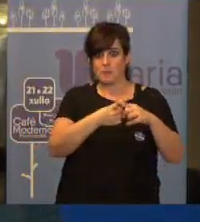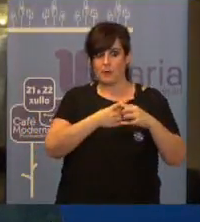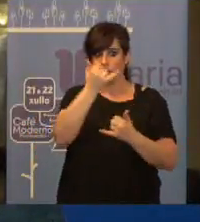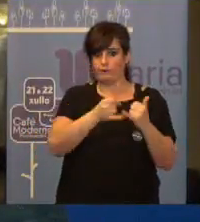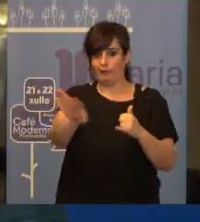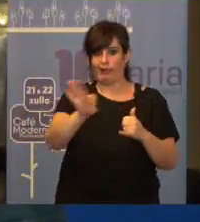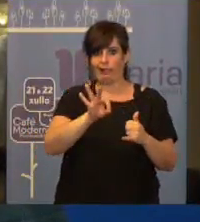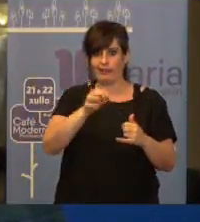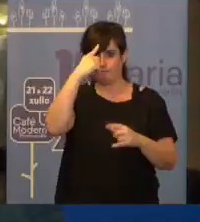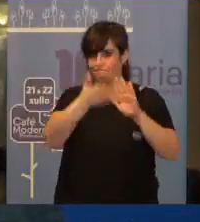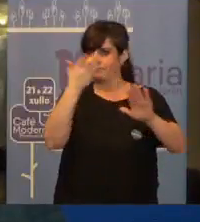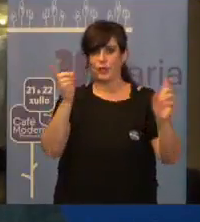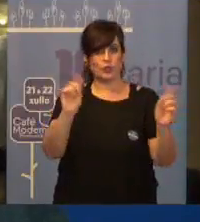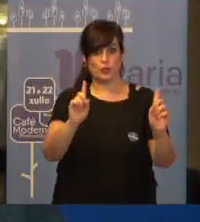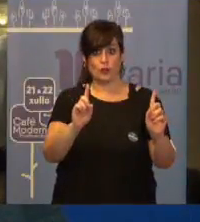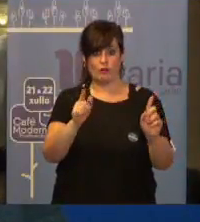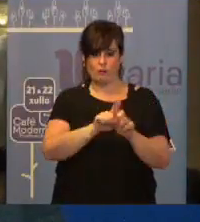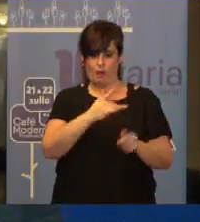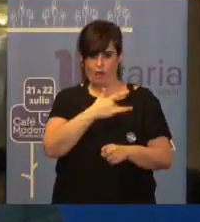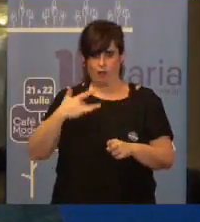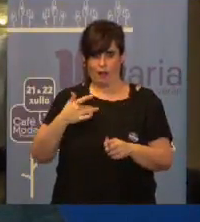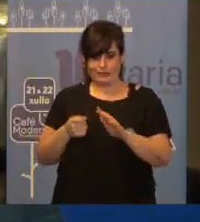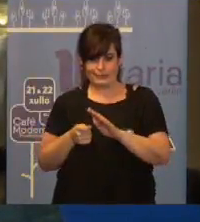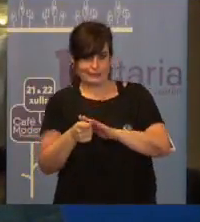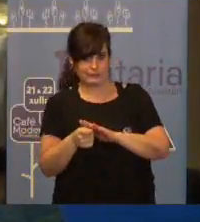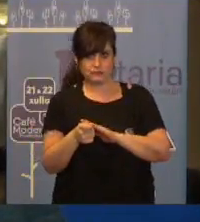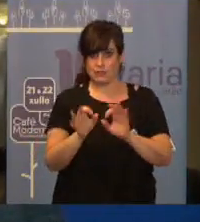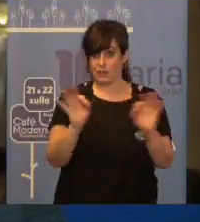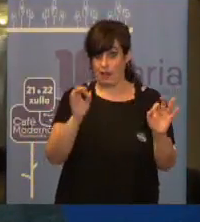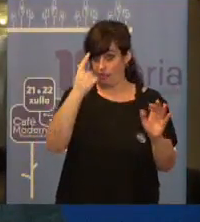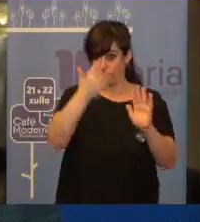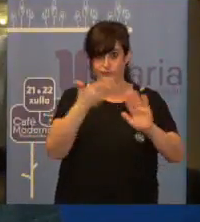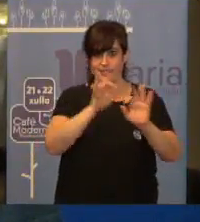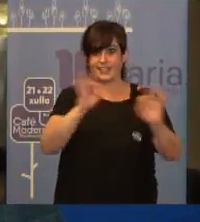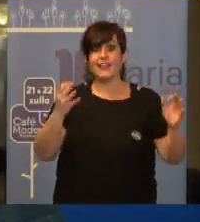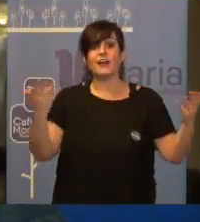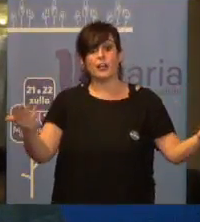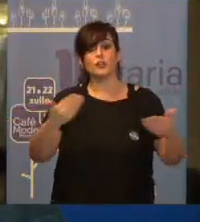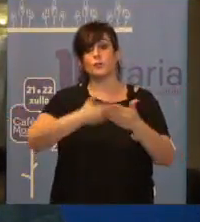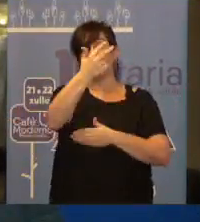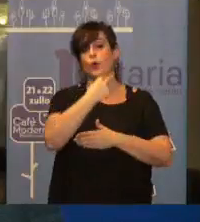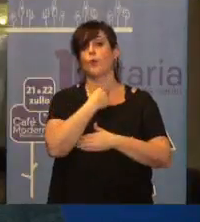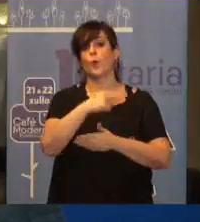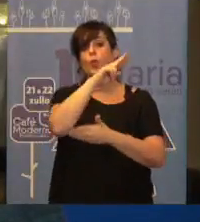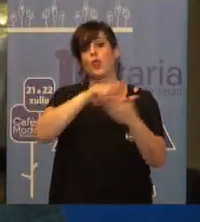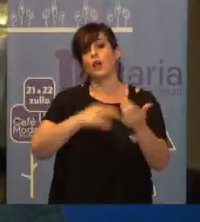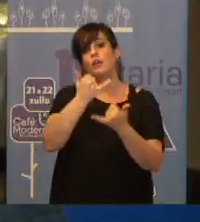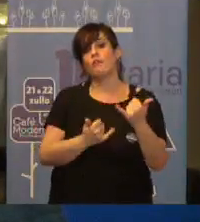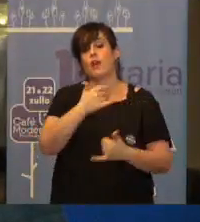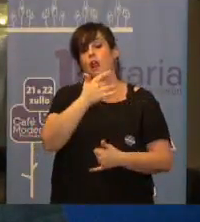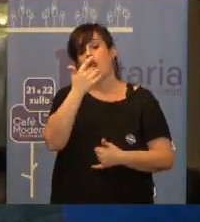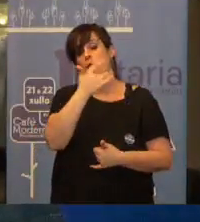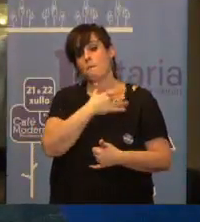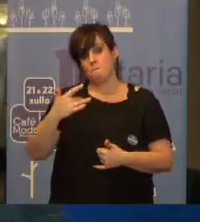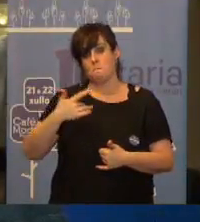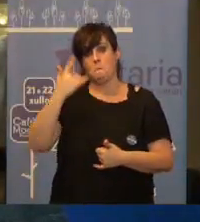vereda a Caixa Galicia, a Caixa Nova, e, por tanto, a Voz de Galicia non sei a débeda que terá agora con a banca, pero a